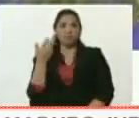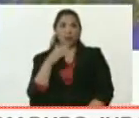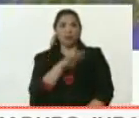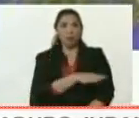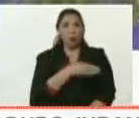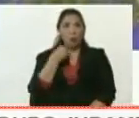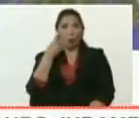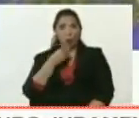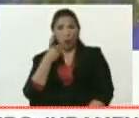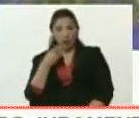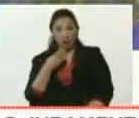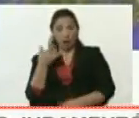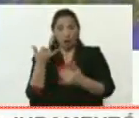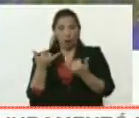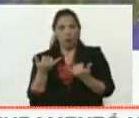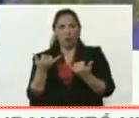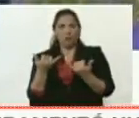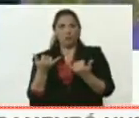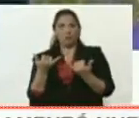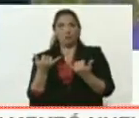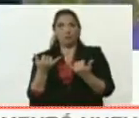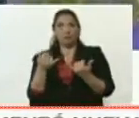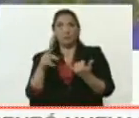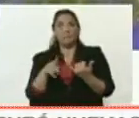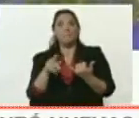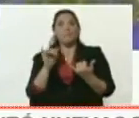muchachas. Ahora,